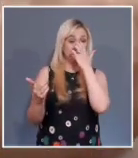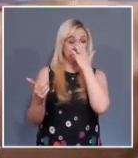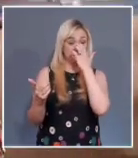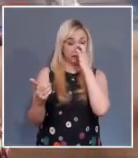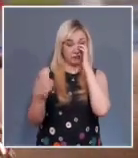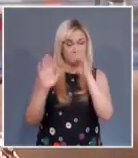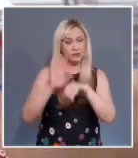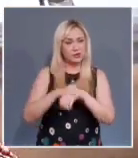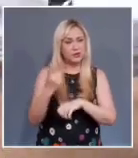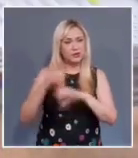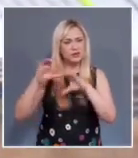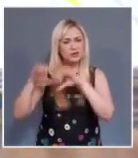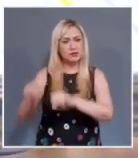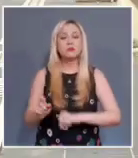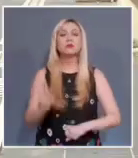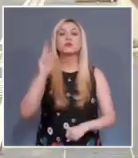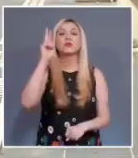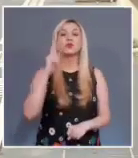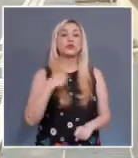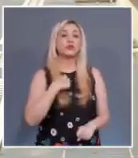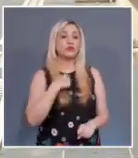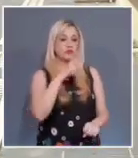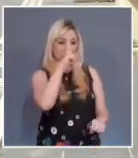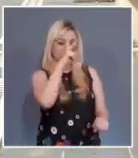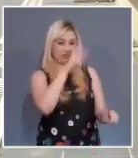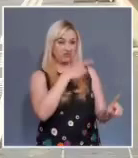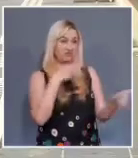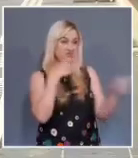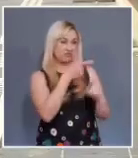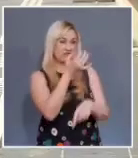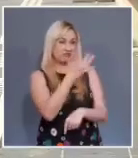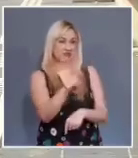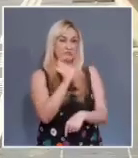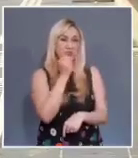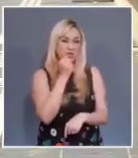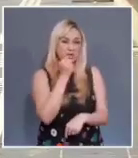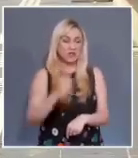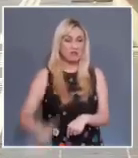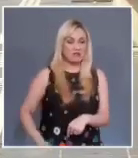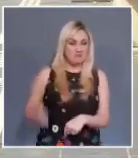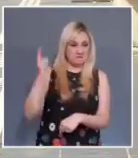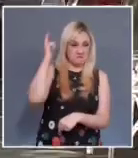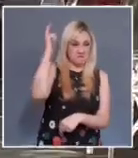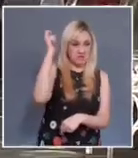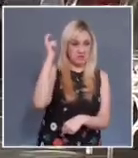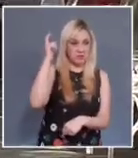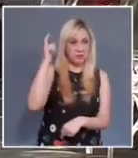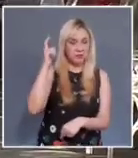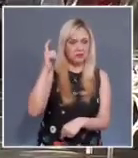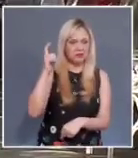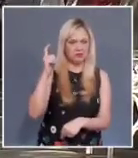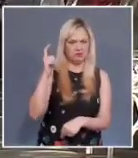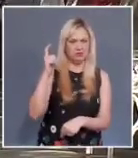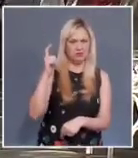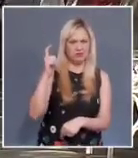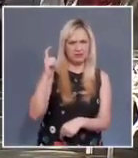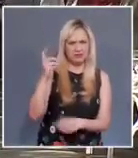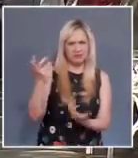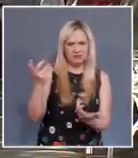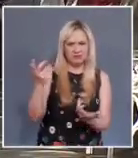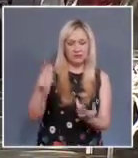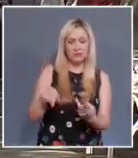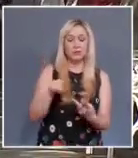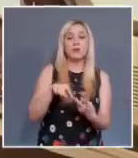por disparar un arma de fuego, también existe un proceso administrativo por haber liberado supuestamente de manera irregular a una